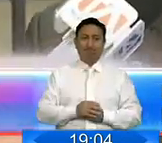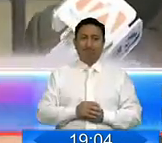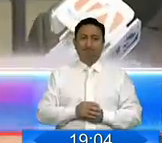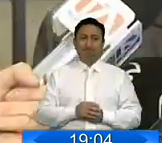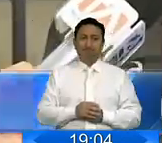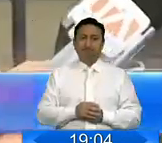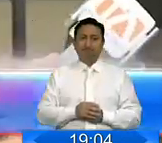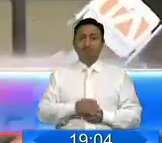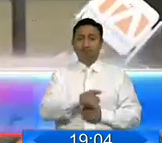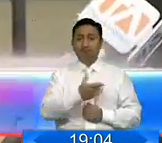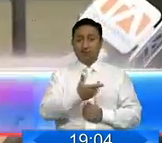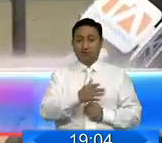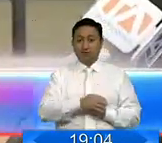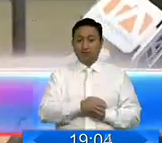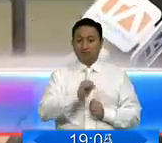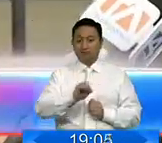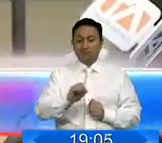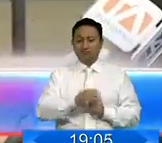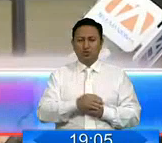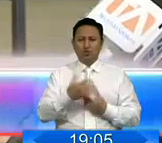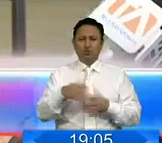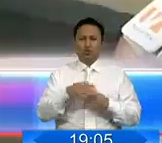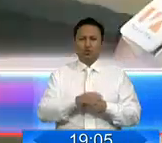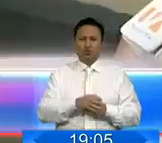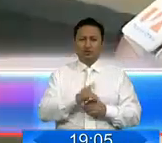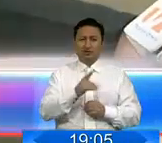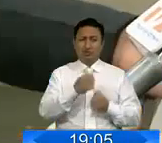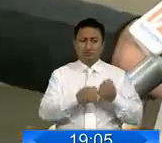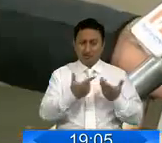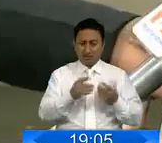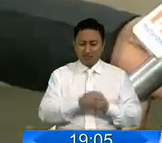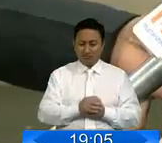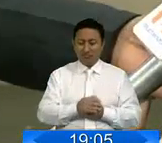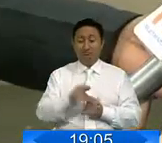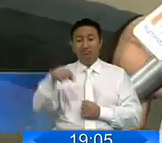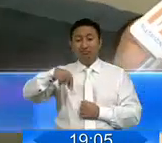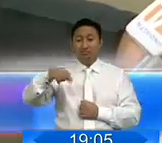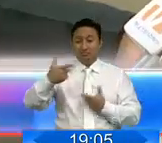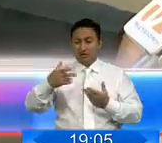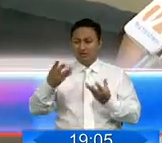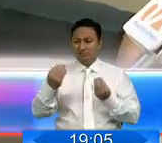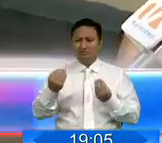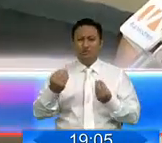estas cosas, ¿es verdad que los nombres empiezan a salir? Creo que hay varios perfiles que se han